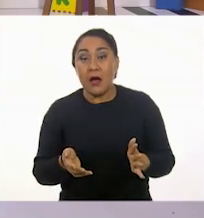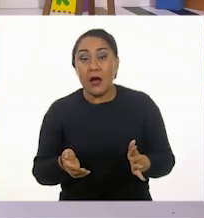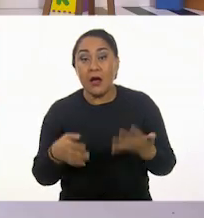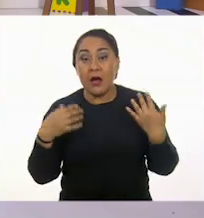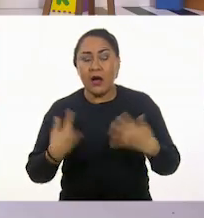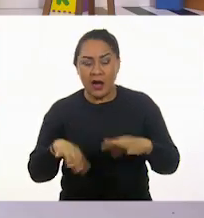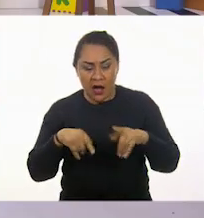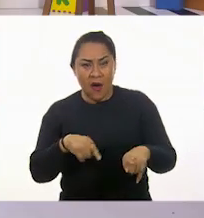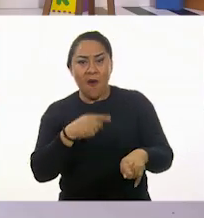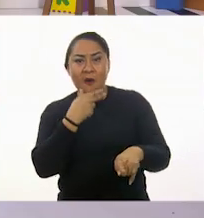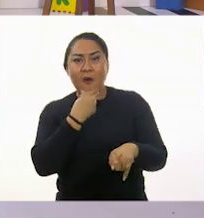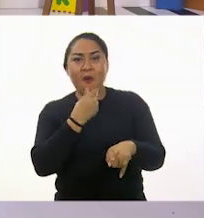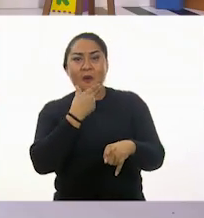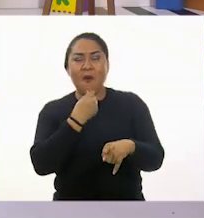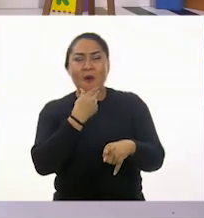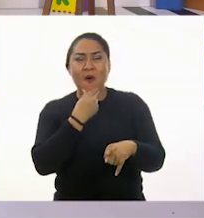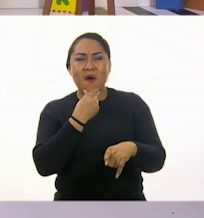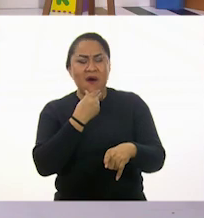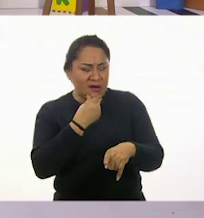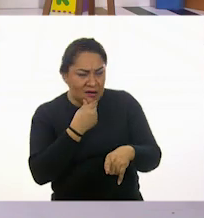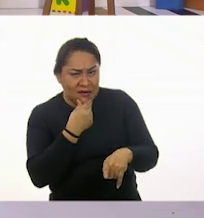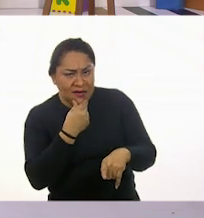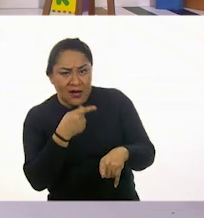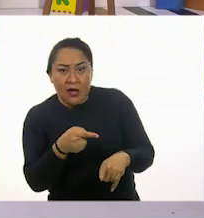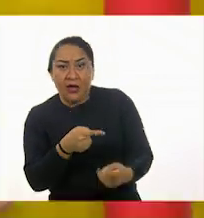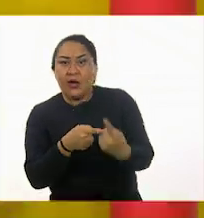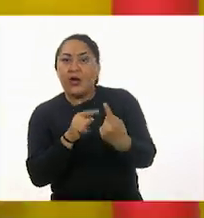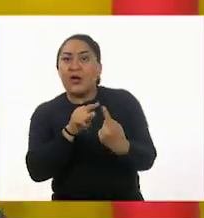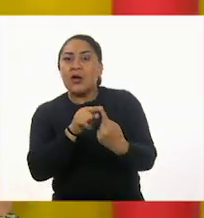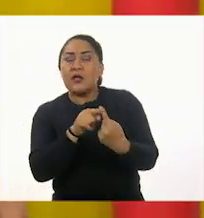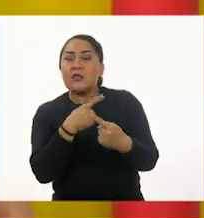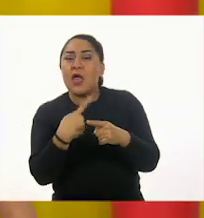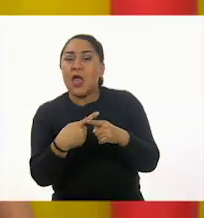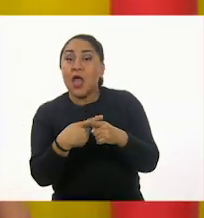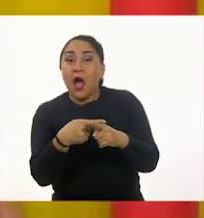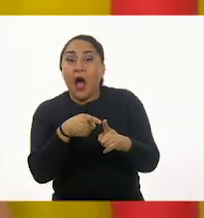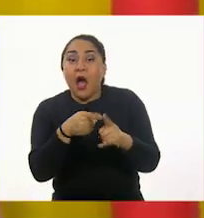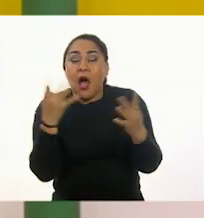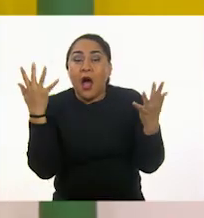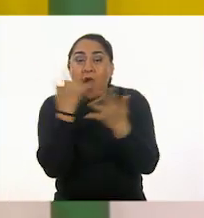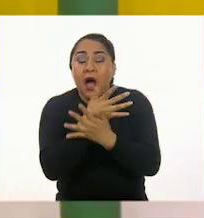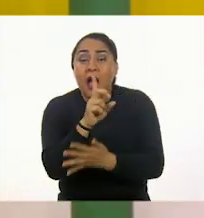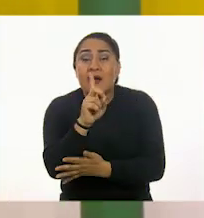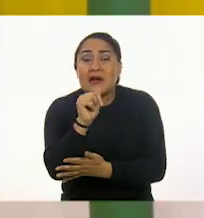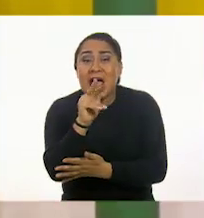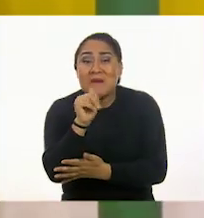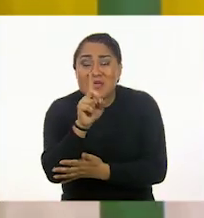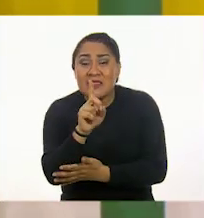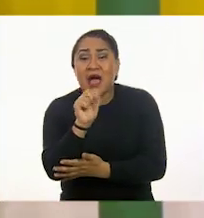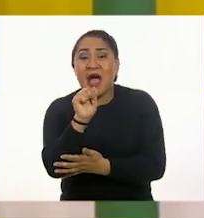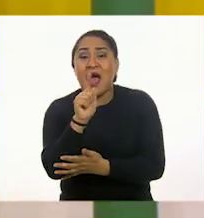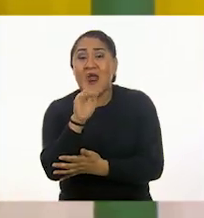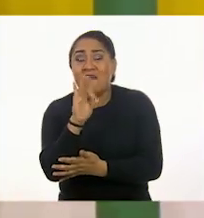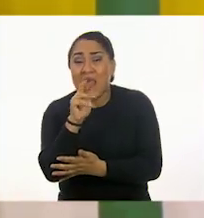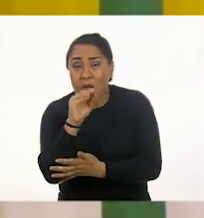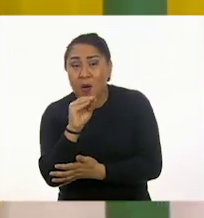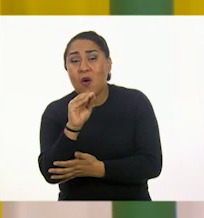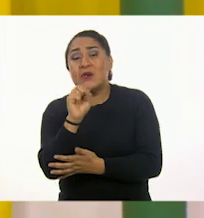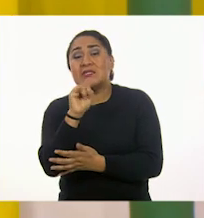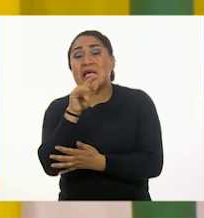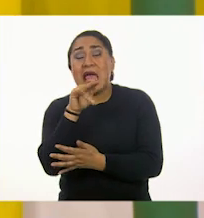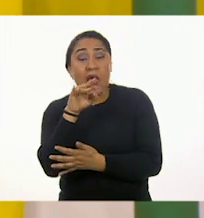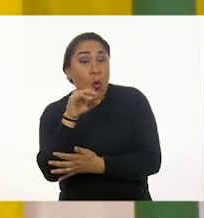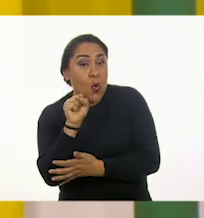¡Un hombre! Pero no es cualquier hombre, es David Alfaro Siqueiros. Está con